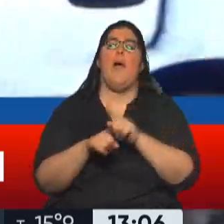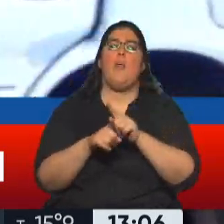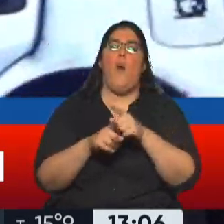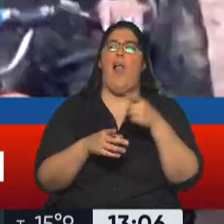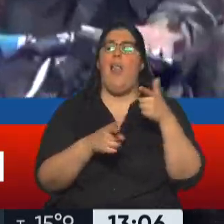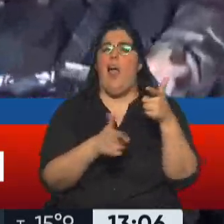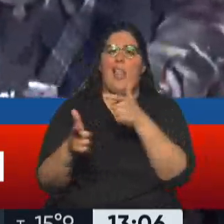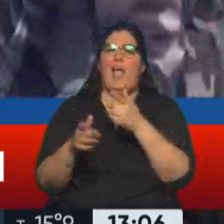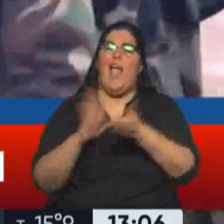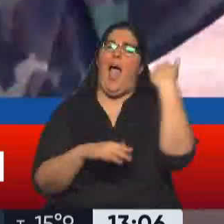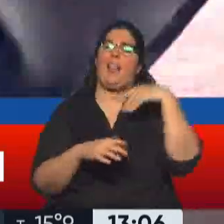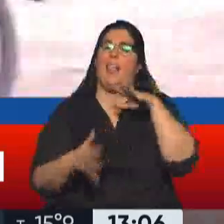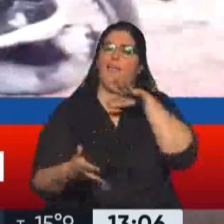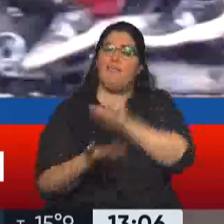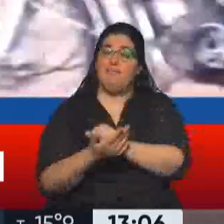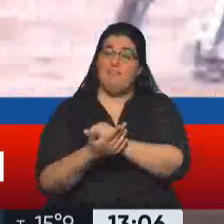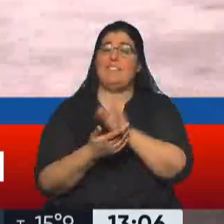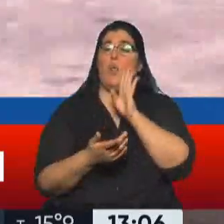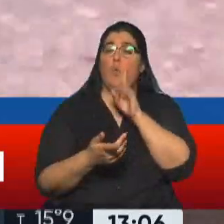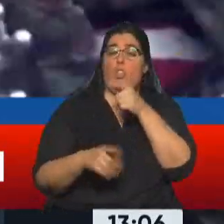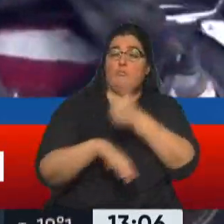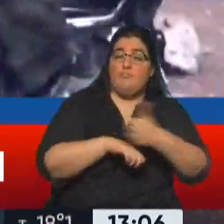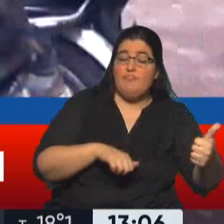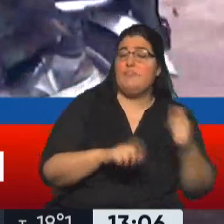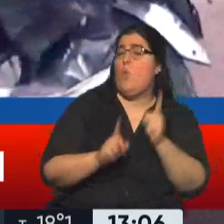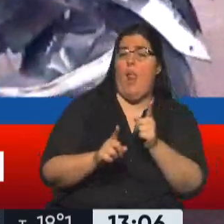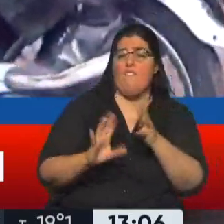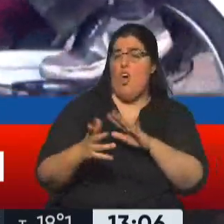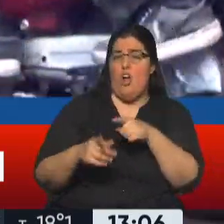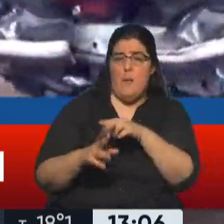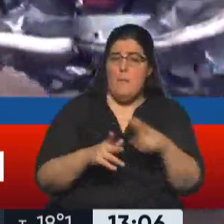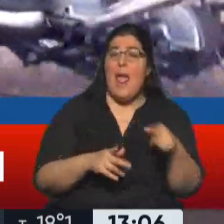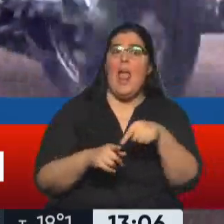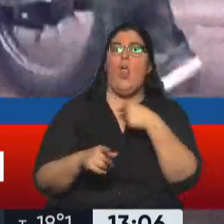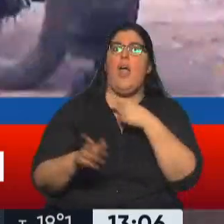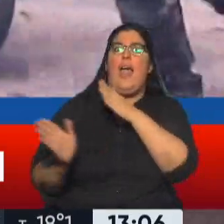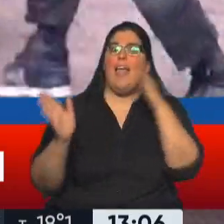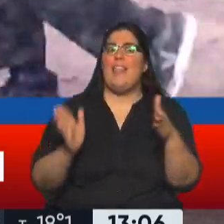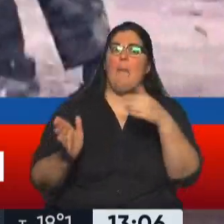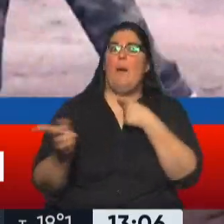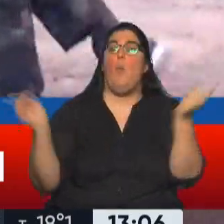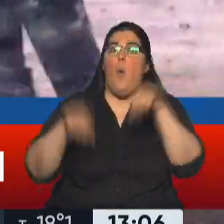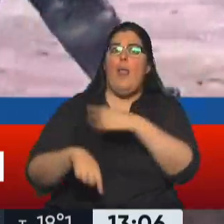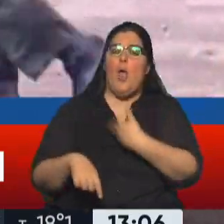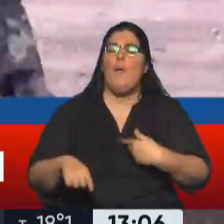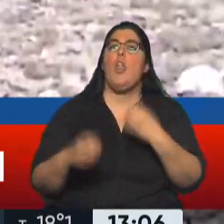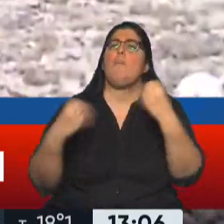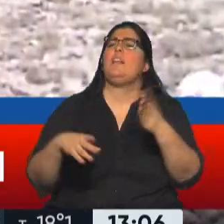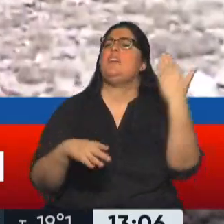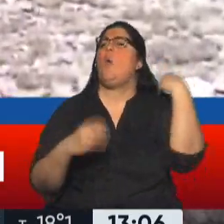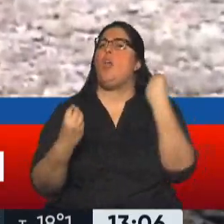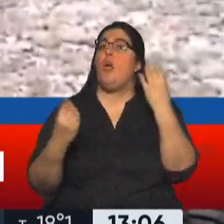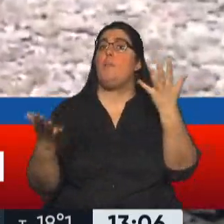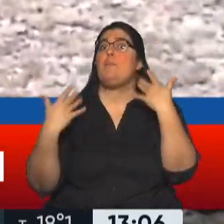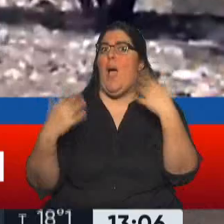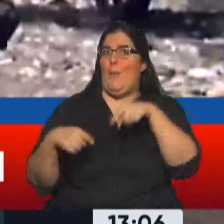insurgencia durante los años de ocupación estadounidense, la fase militar de su retorno al poder se inició en primavera, cuando el clima favorece